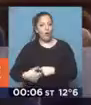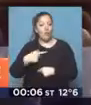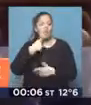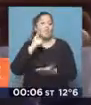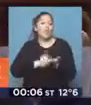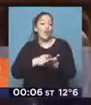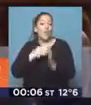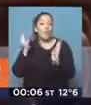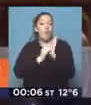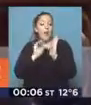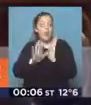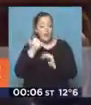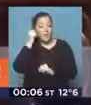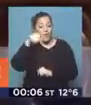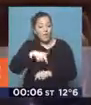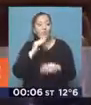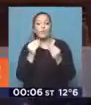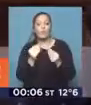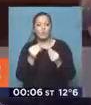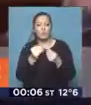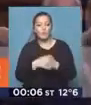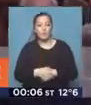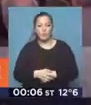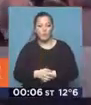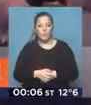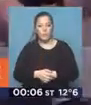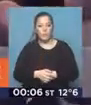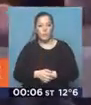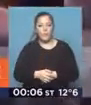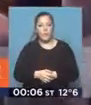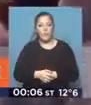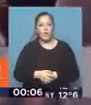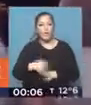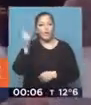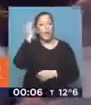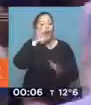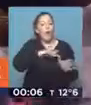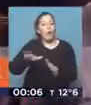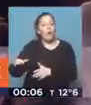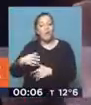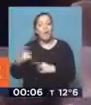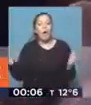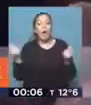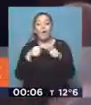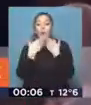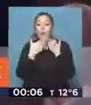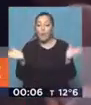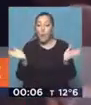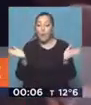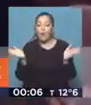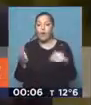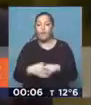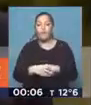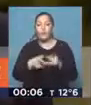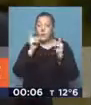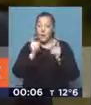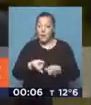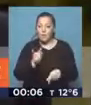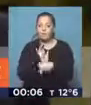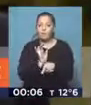y ese vicio está dado en la haber obviado en la audiencia pública que esté bueno también es